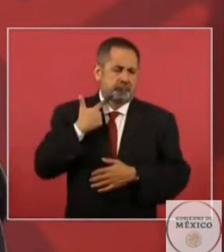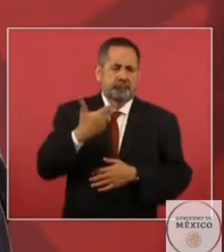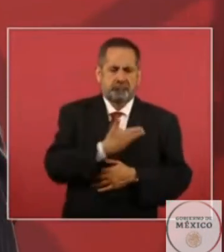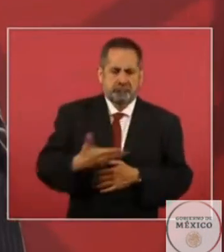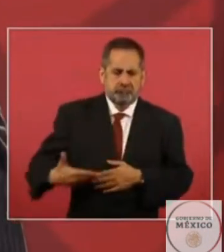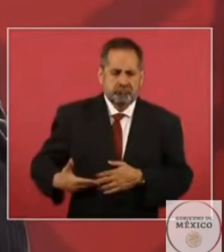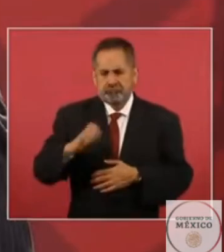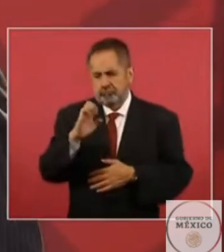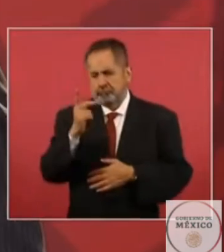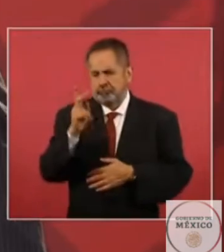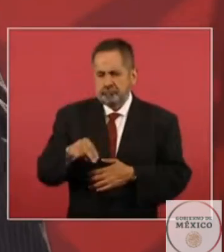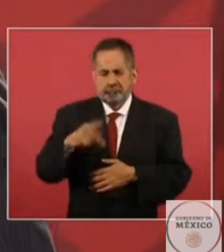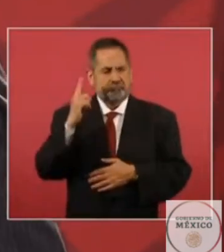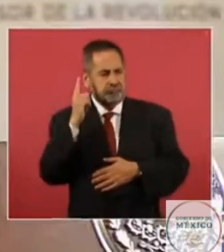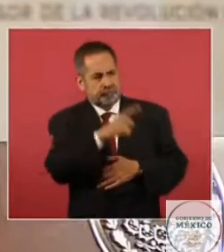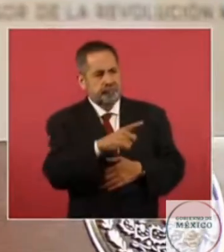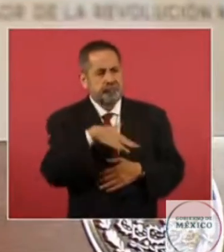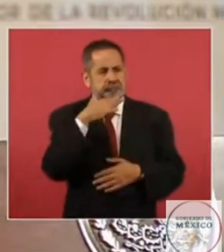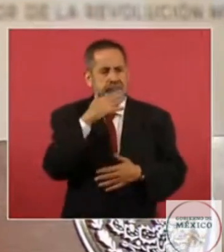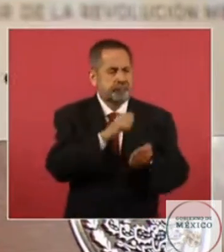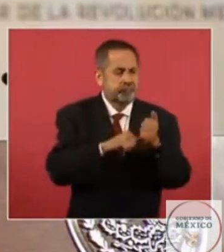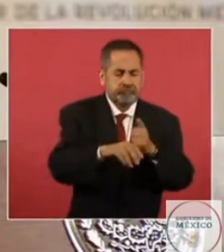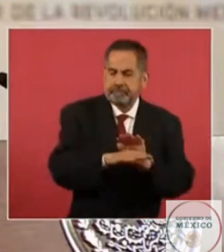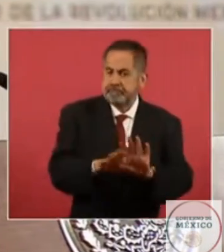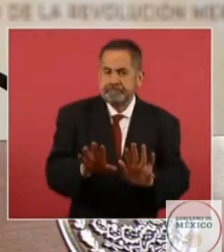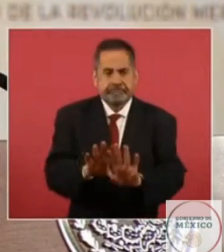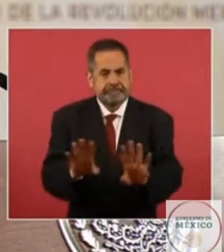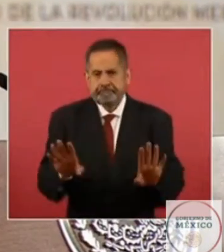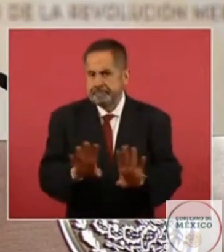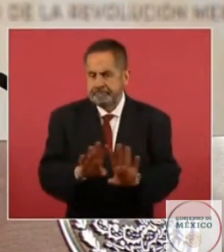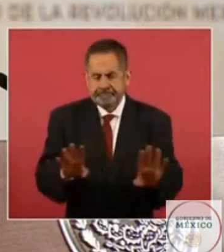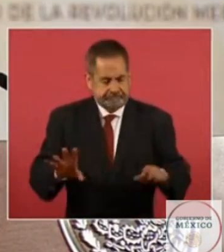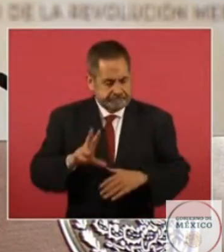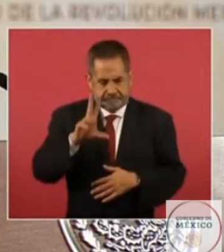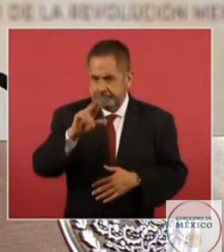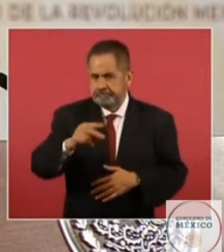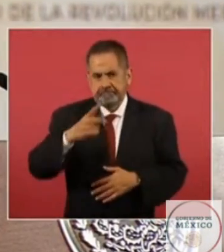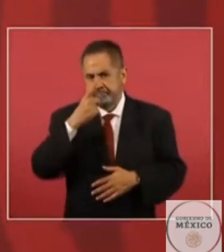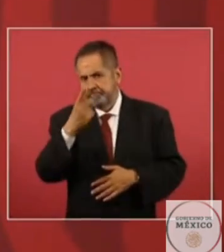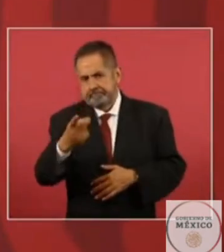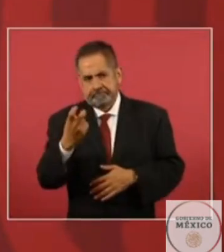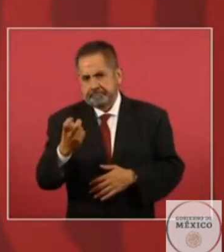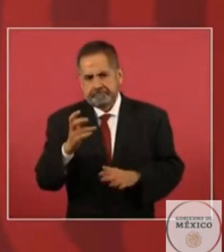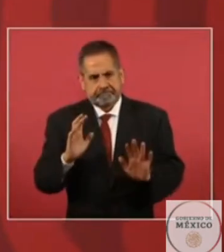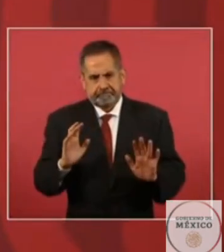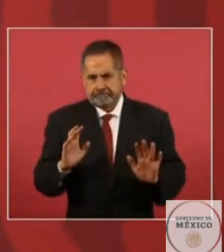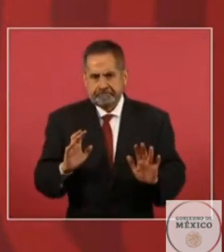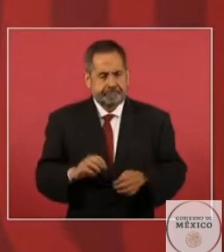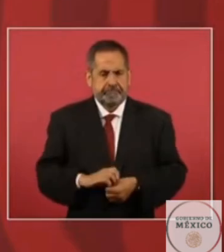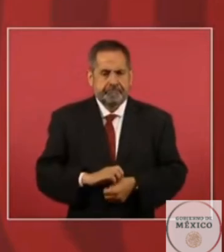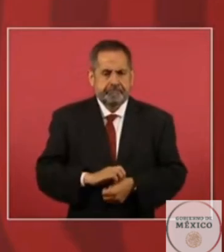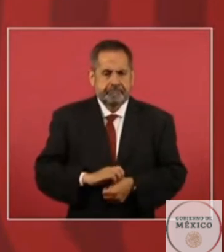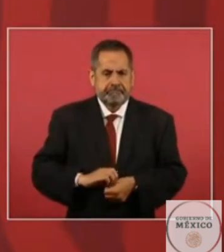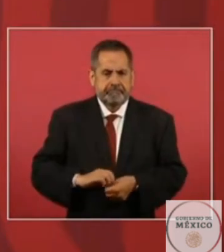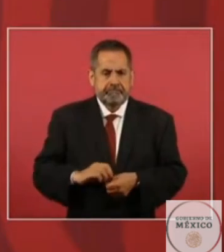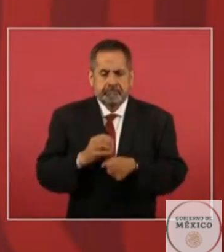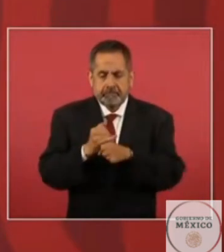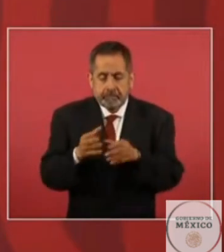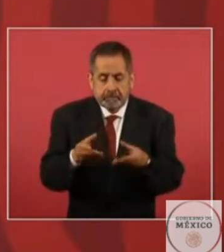que se dice reservada, no lo puedo comentar. Si ven en la página de la